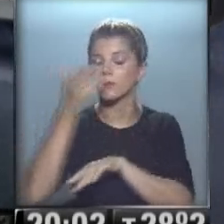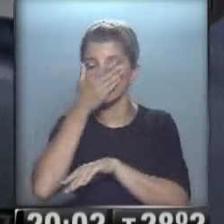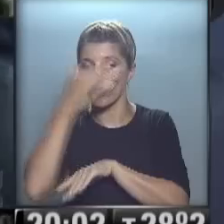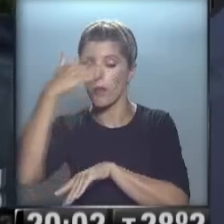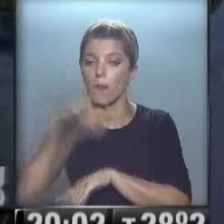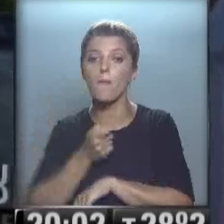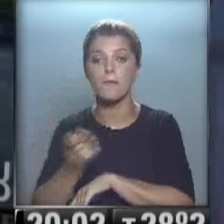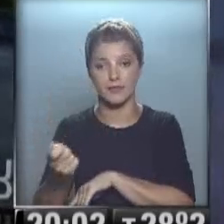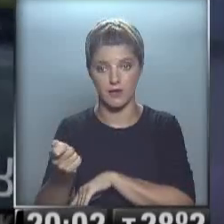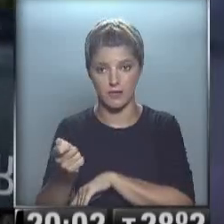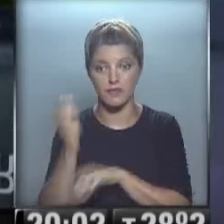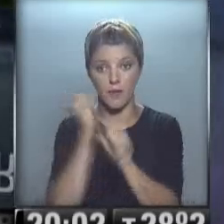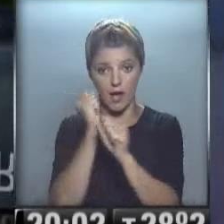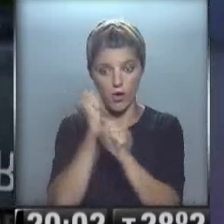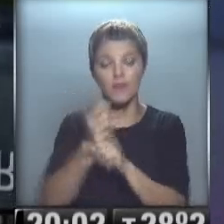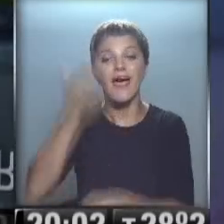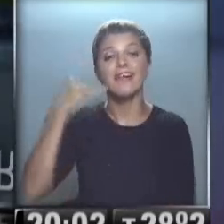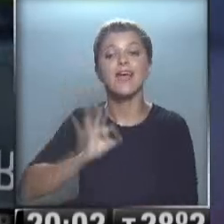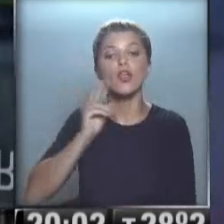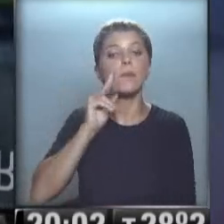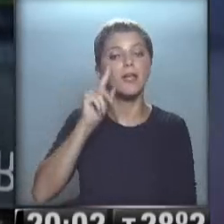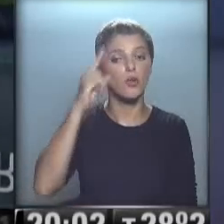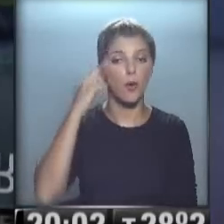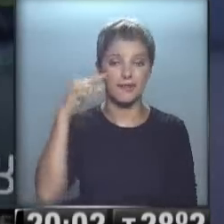empleados en la década del